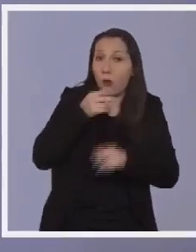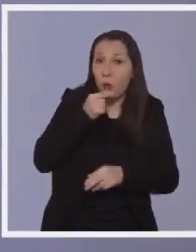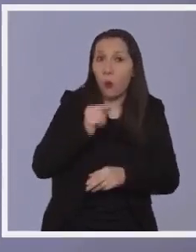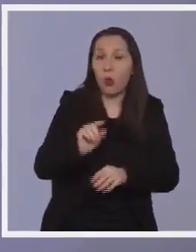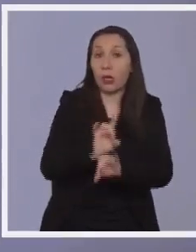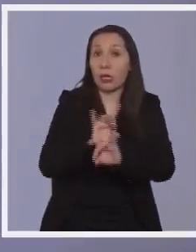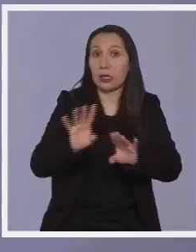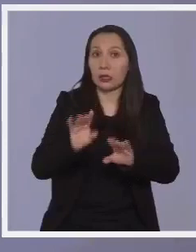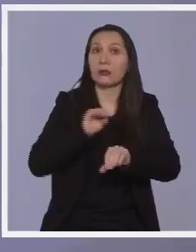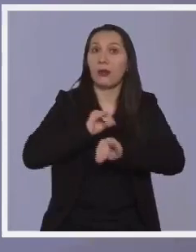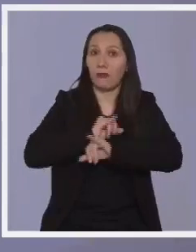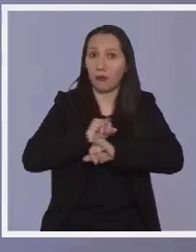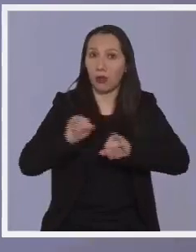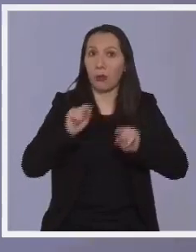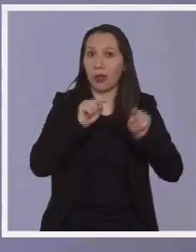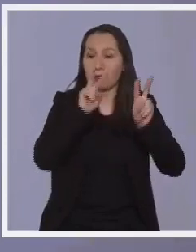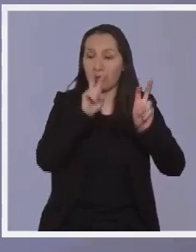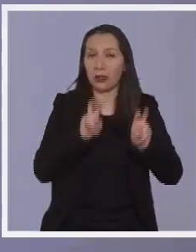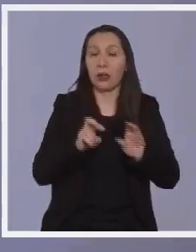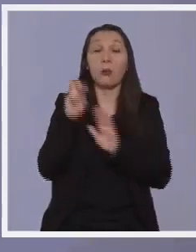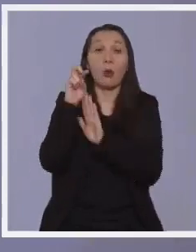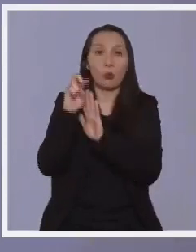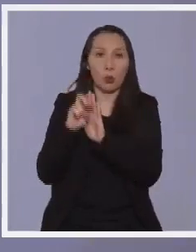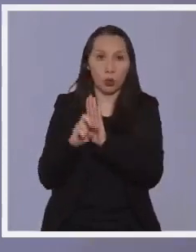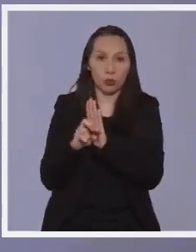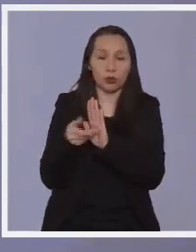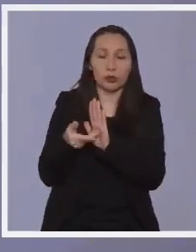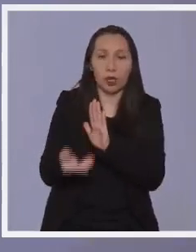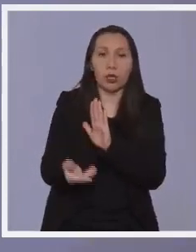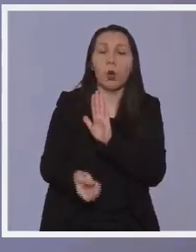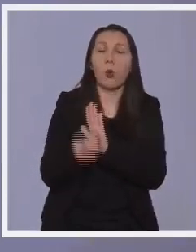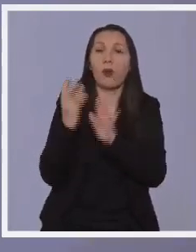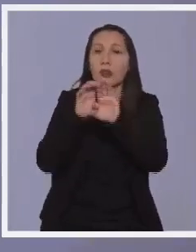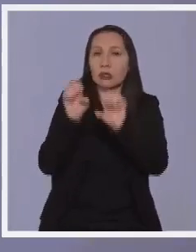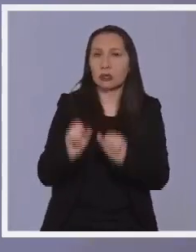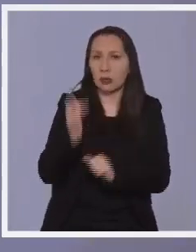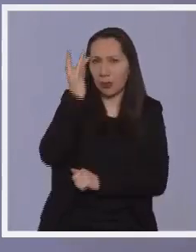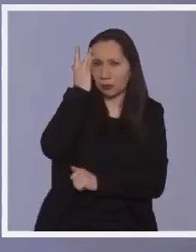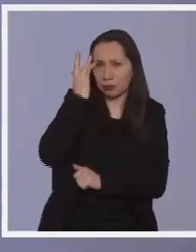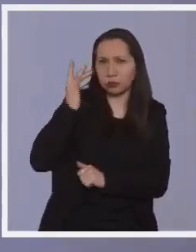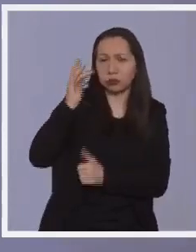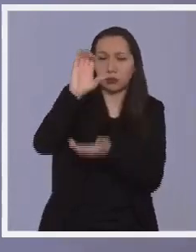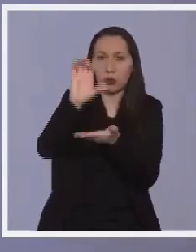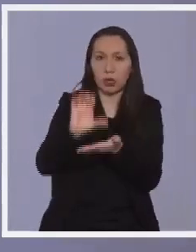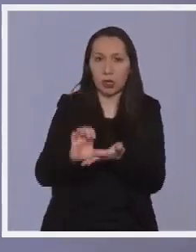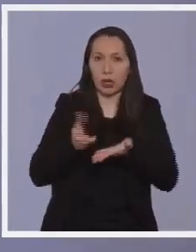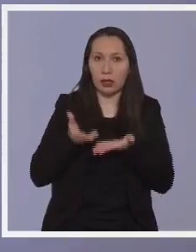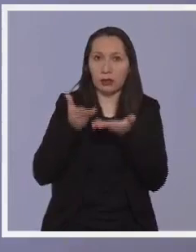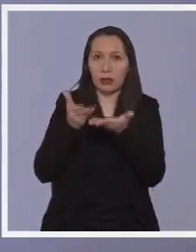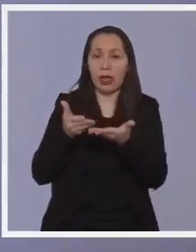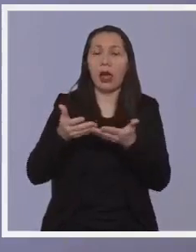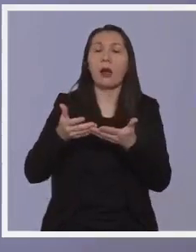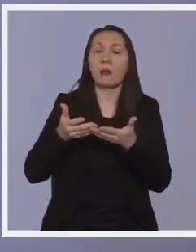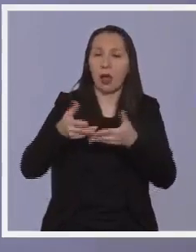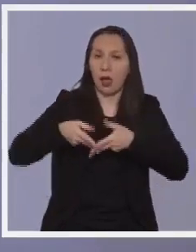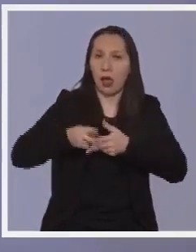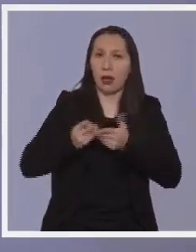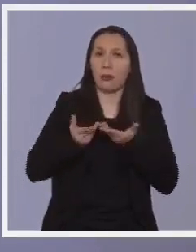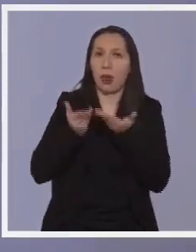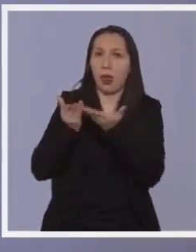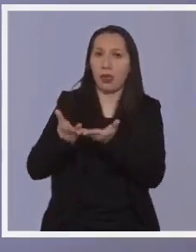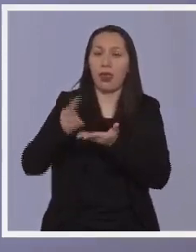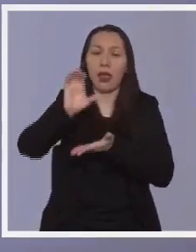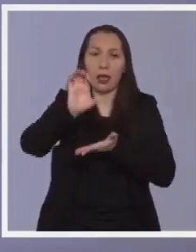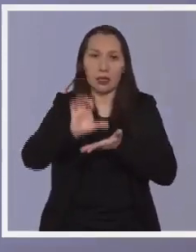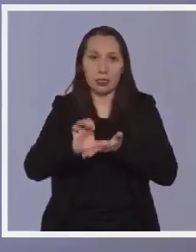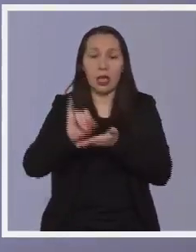prontamente tener noticias también en esa materia. El proyecto que crea el sistema de inteligencia del Estado, que le va a dar más herramientas al